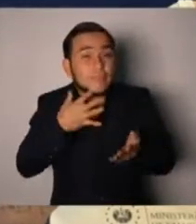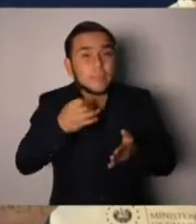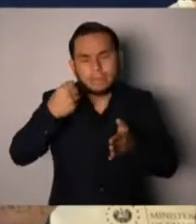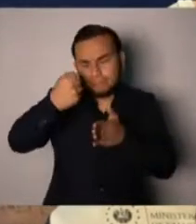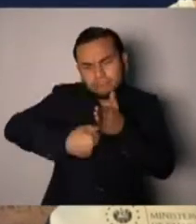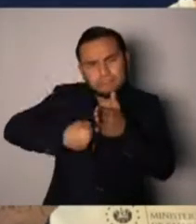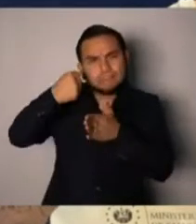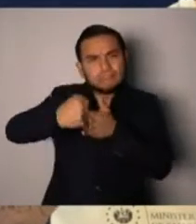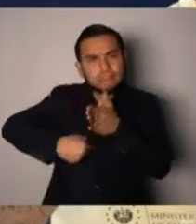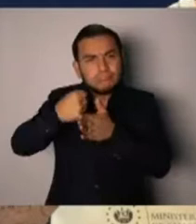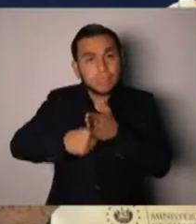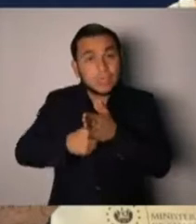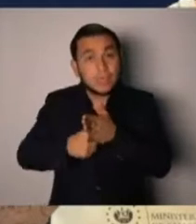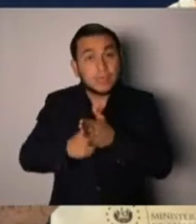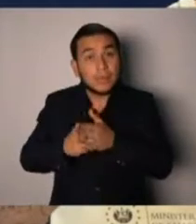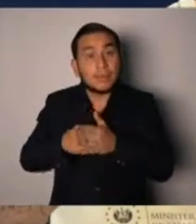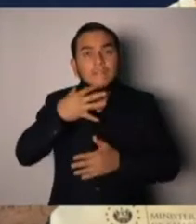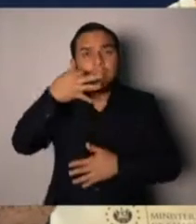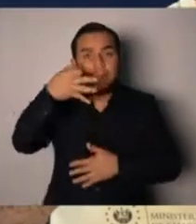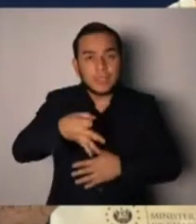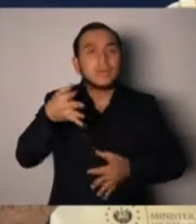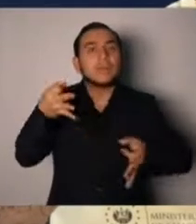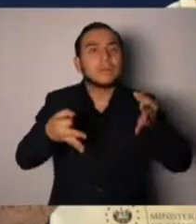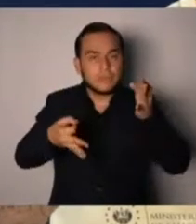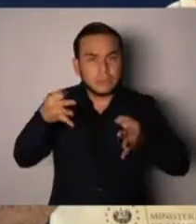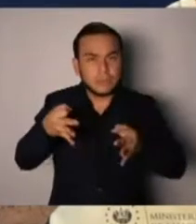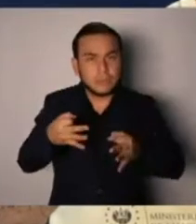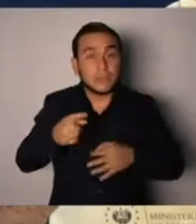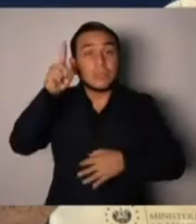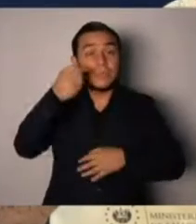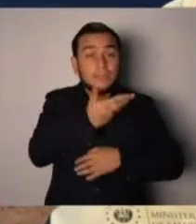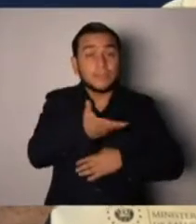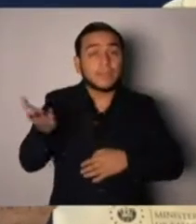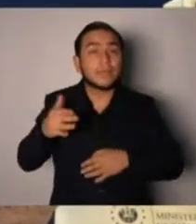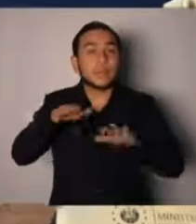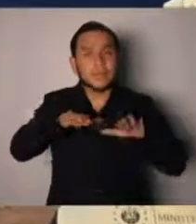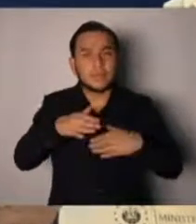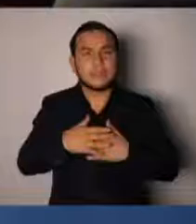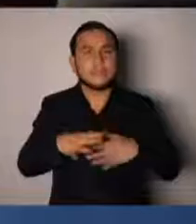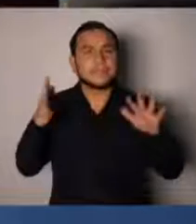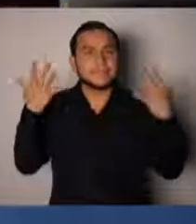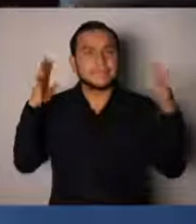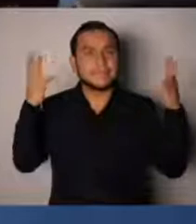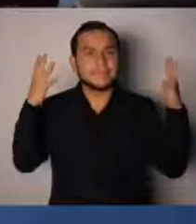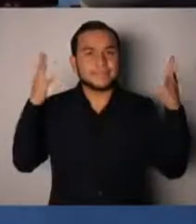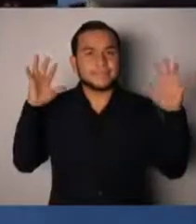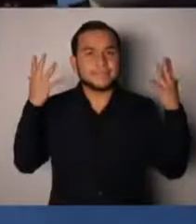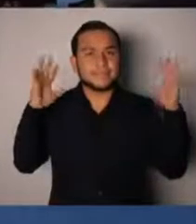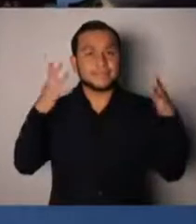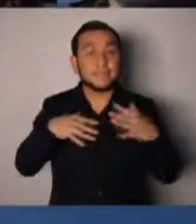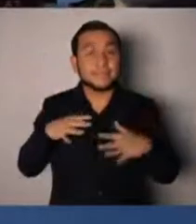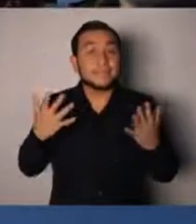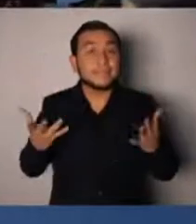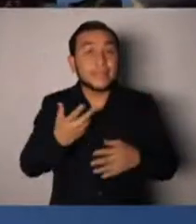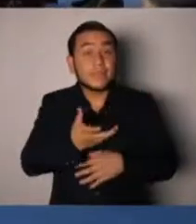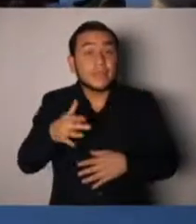para traerles verdad y justicia que ella me lo bendiga a todos muchas gracias en complejo